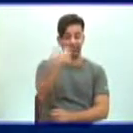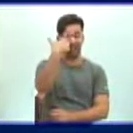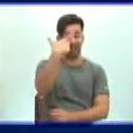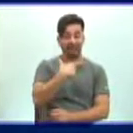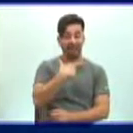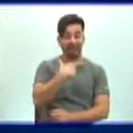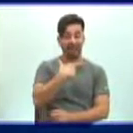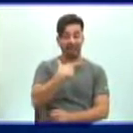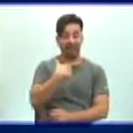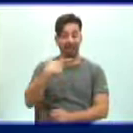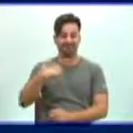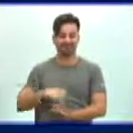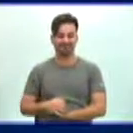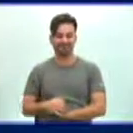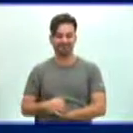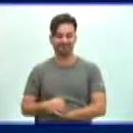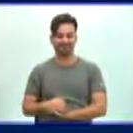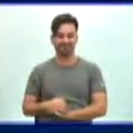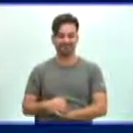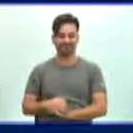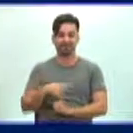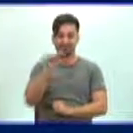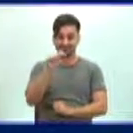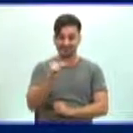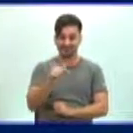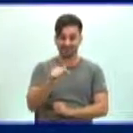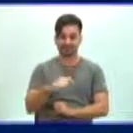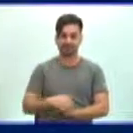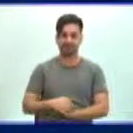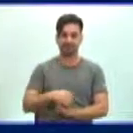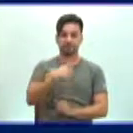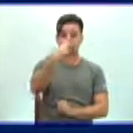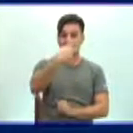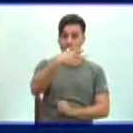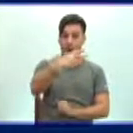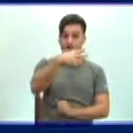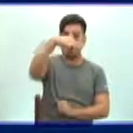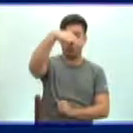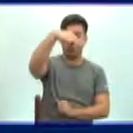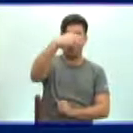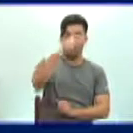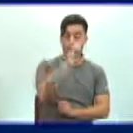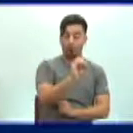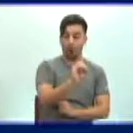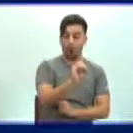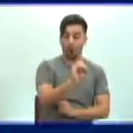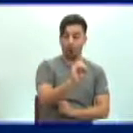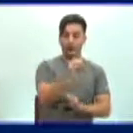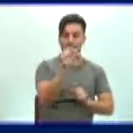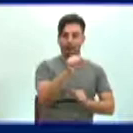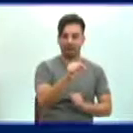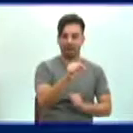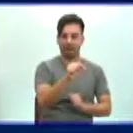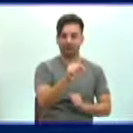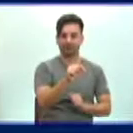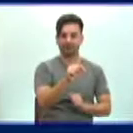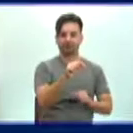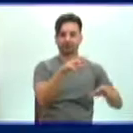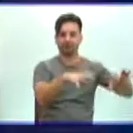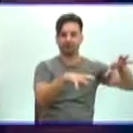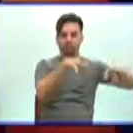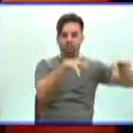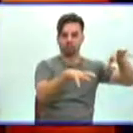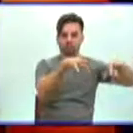planeta. Así que ya sabes, con el recurso de la palabra mona ya puedes establecer los dos periodos que encontramos en la faja